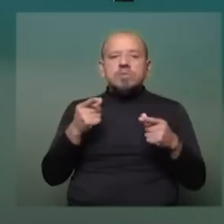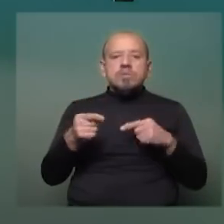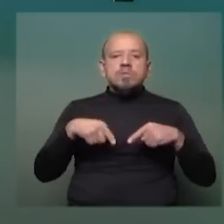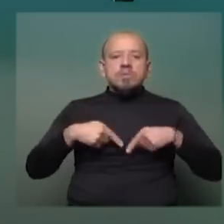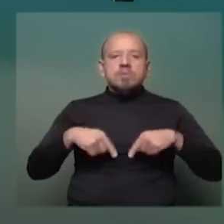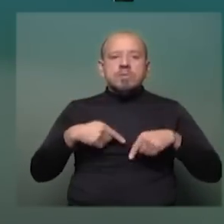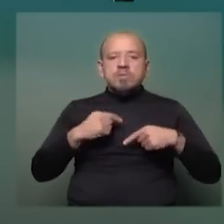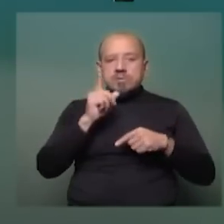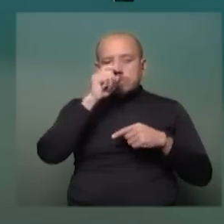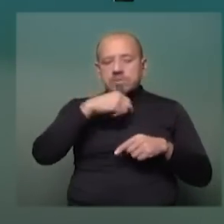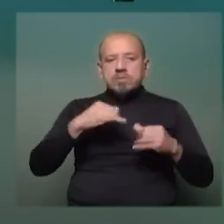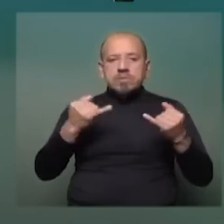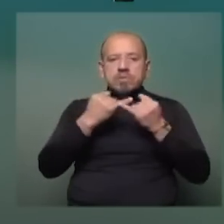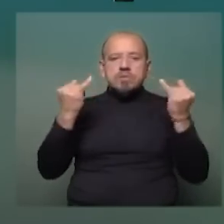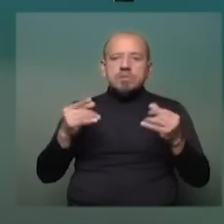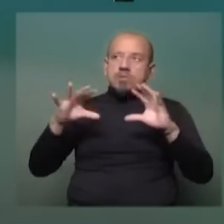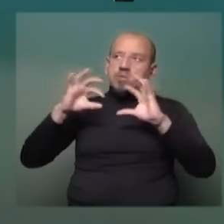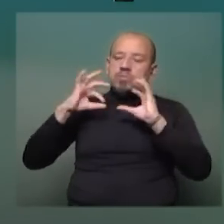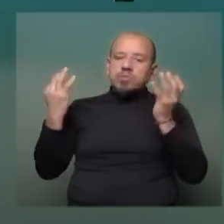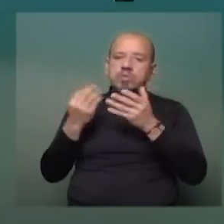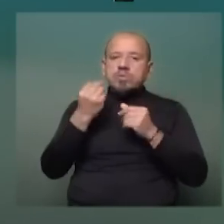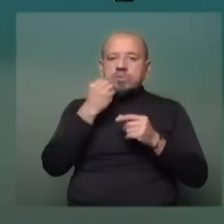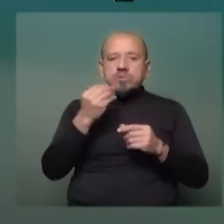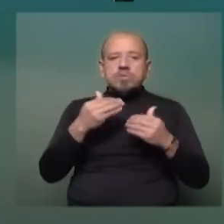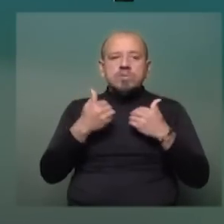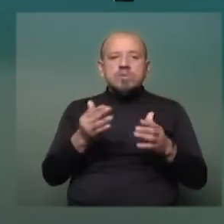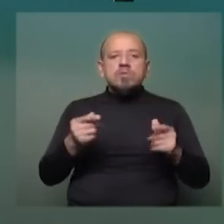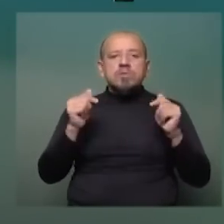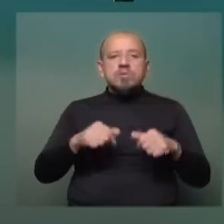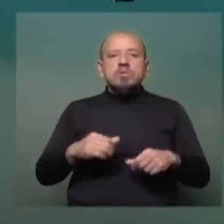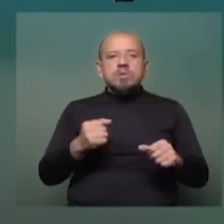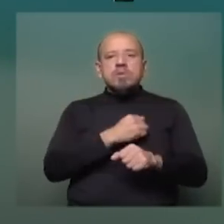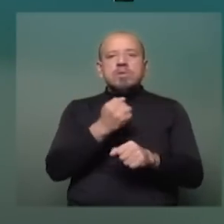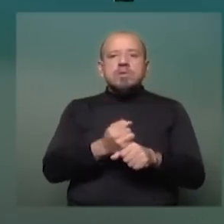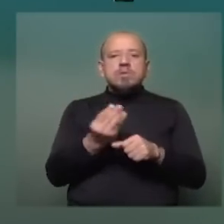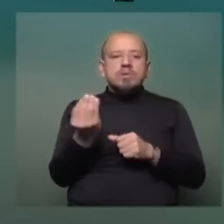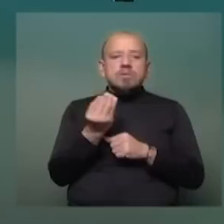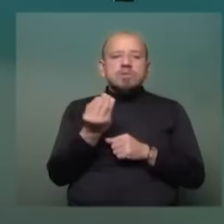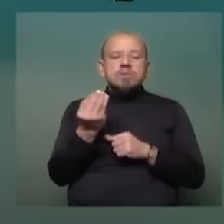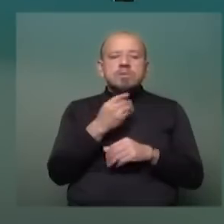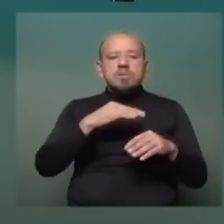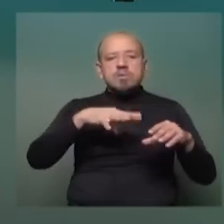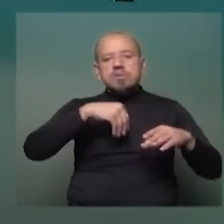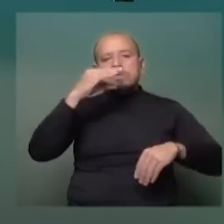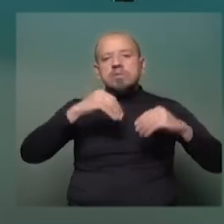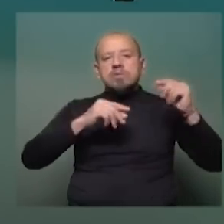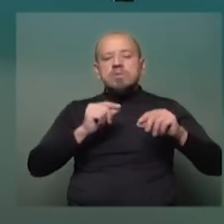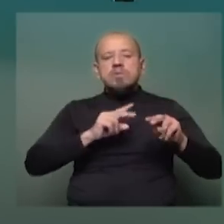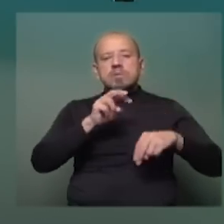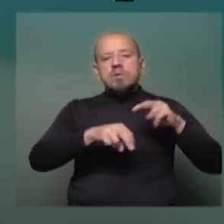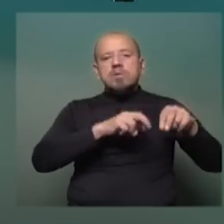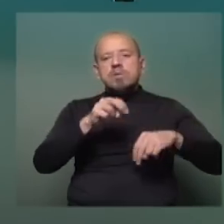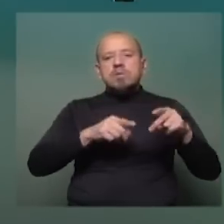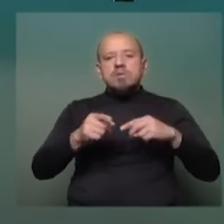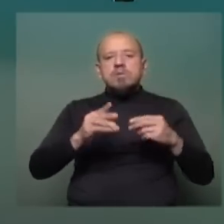con motivo del Día Mundial de la Alimentación comenzaron hoy Y seguirán hasta este sábado en el castillito del parque rodó durante Ambos días